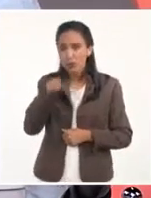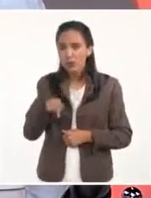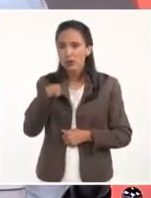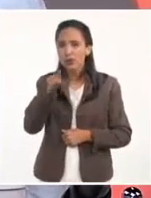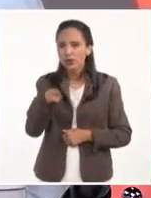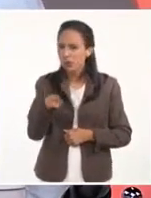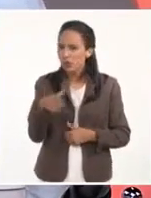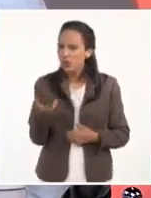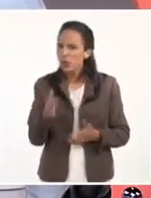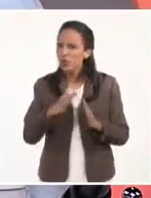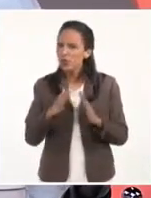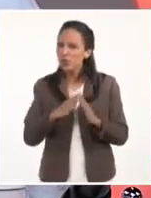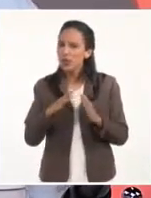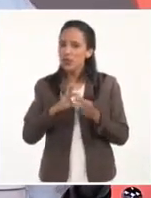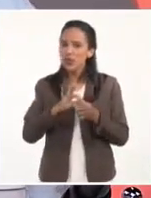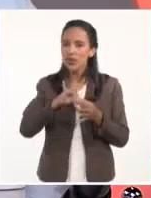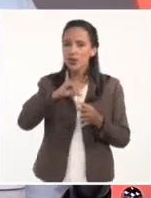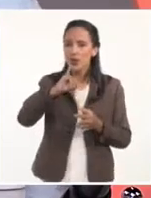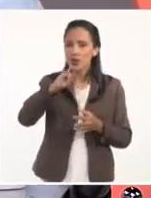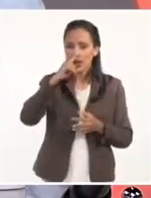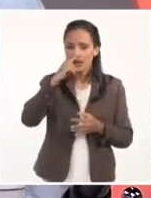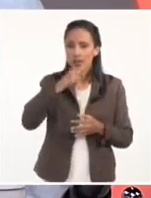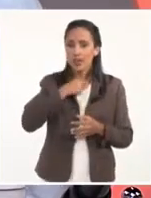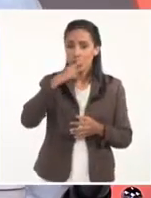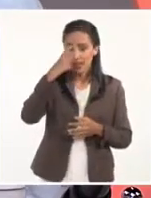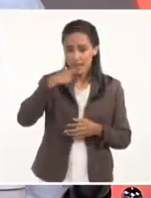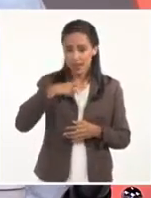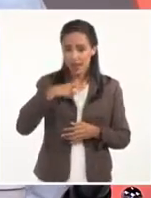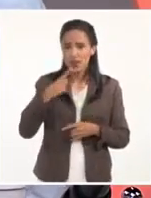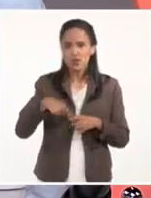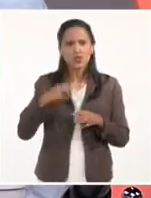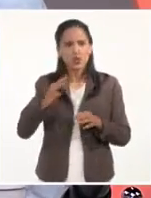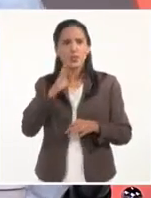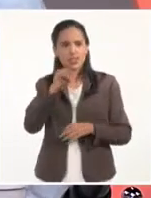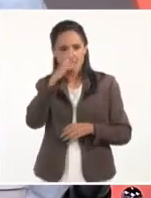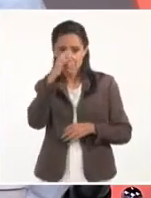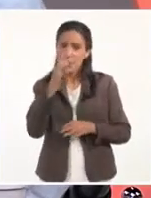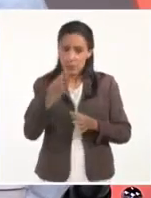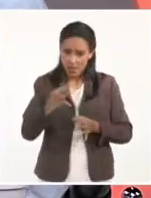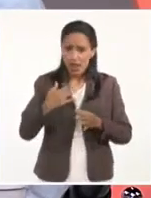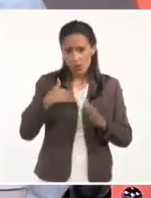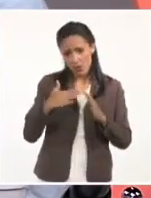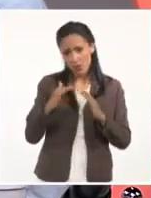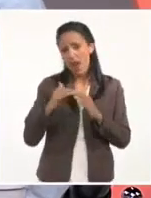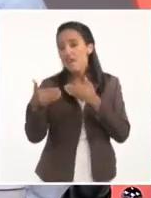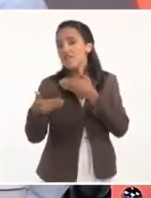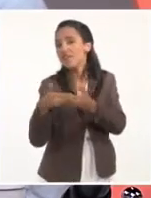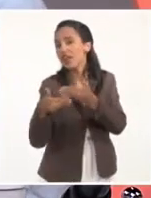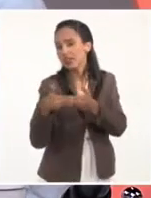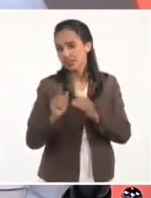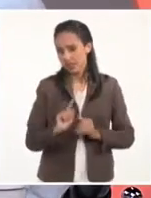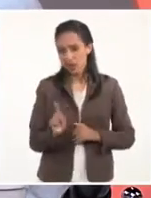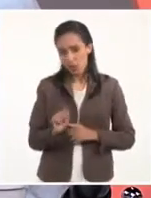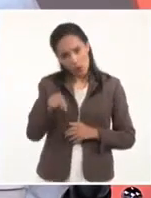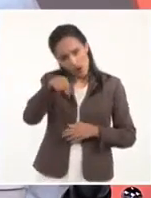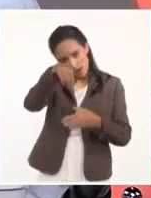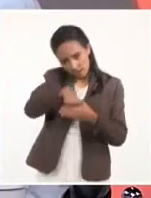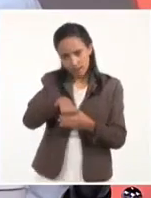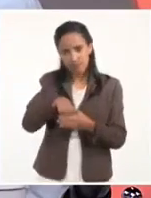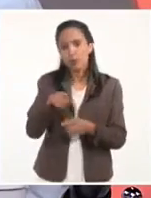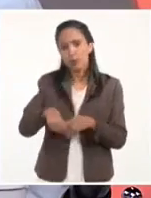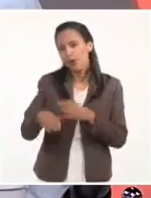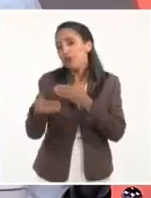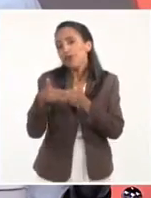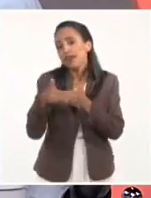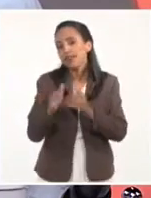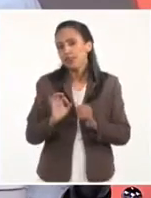que si a pesar de que realmente soy de enfrente de la casa pero en esa zona la vieja linde cabra y rosario pero hay mucho sentido de pertenencia